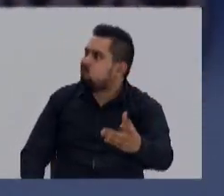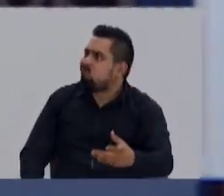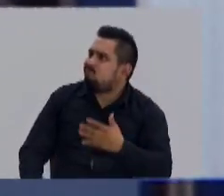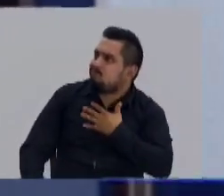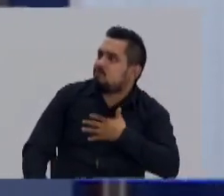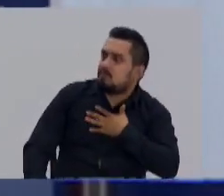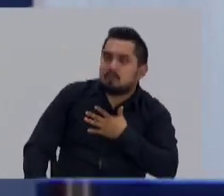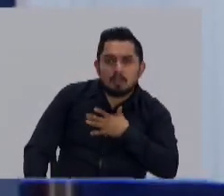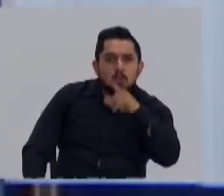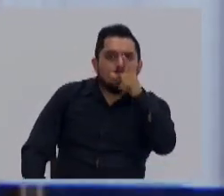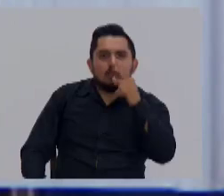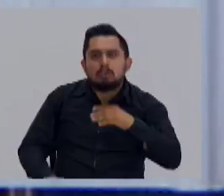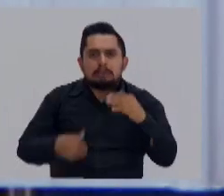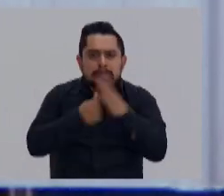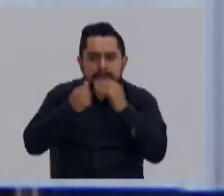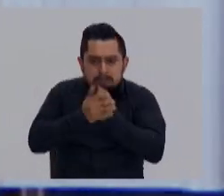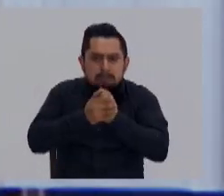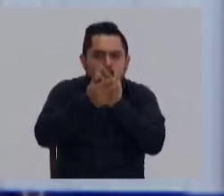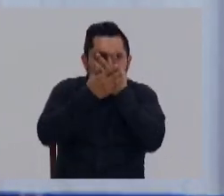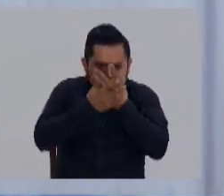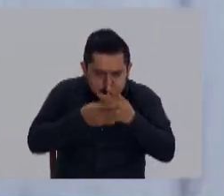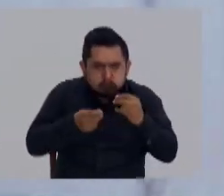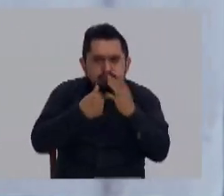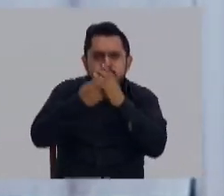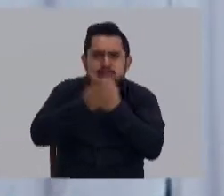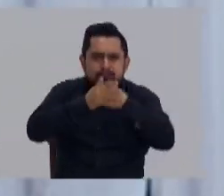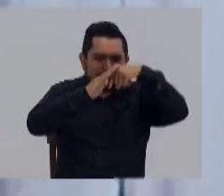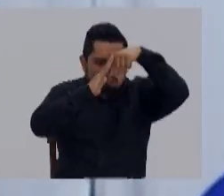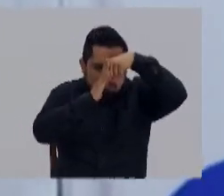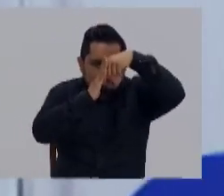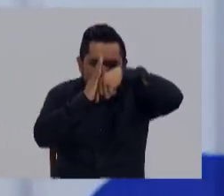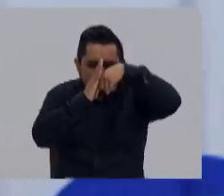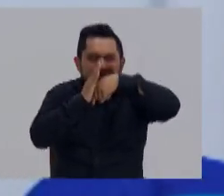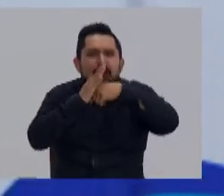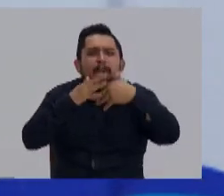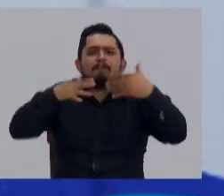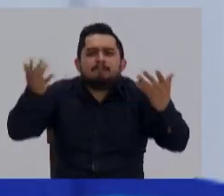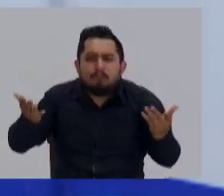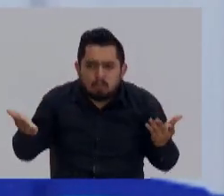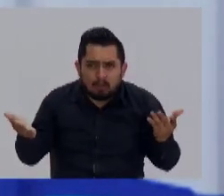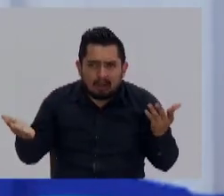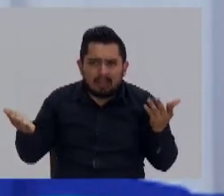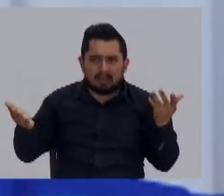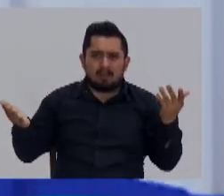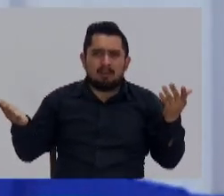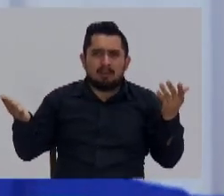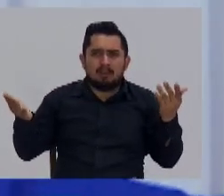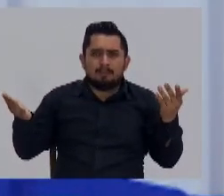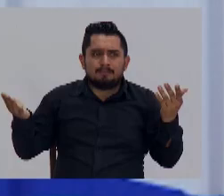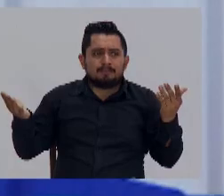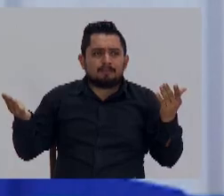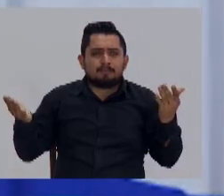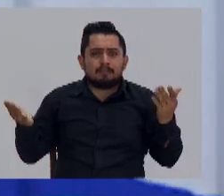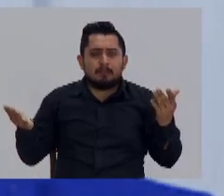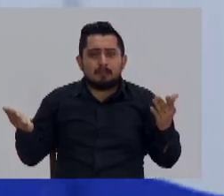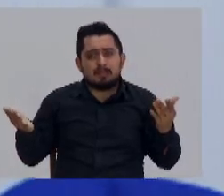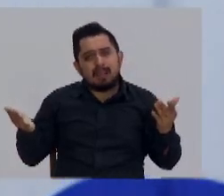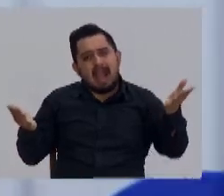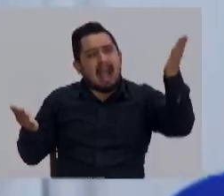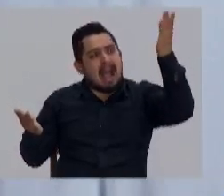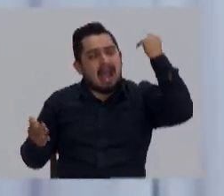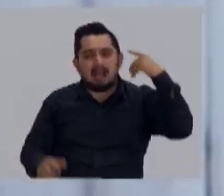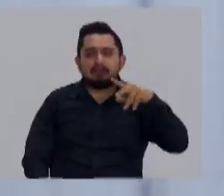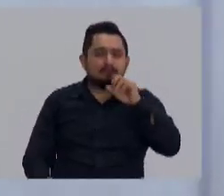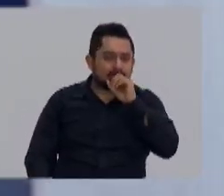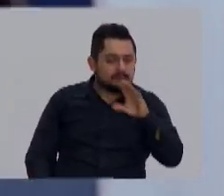qué te sigues enredando? ¿Por qué te sigues complicando? Alguien decía, hermana Patty,